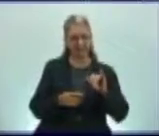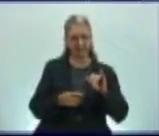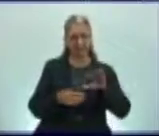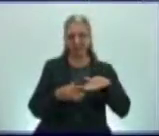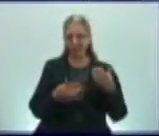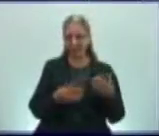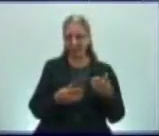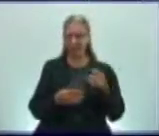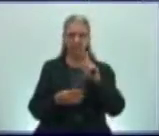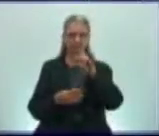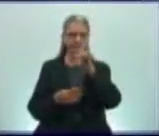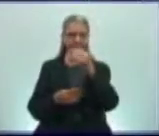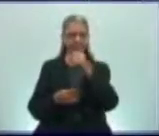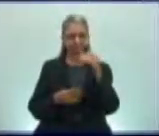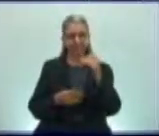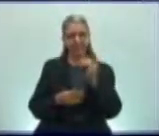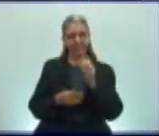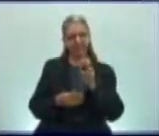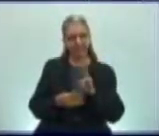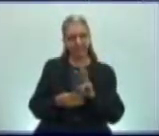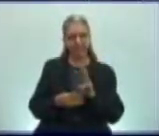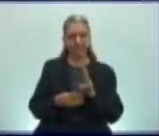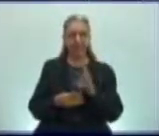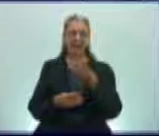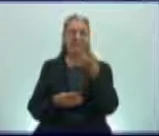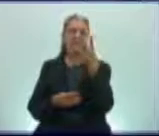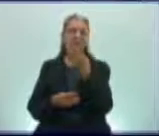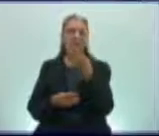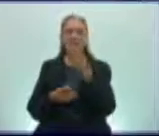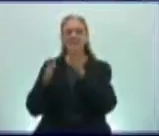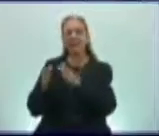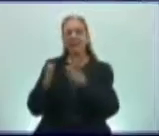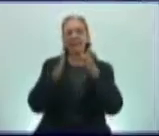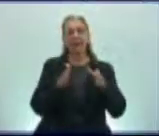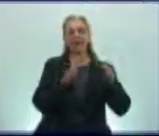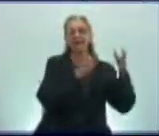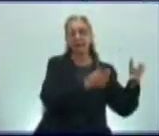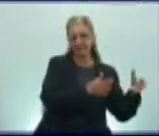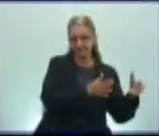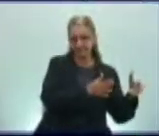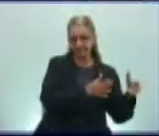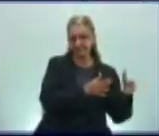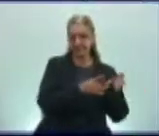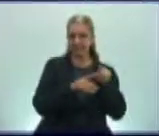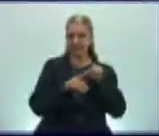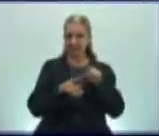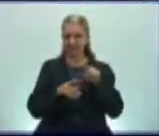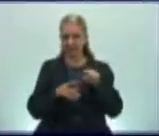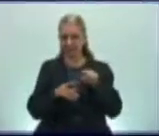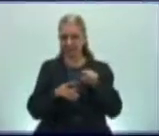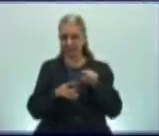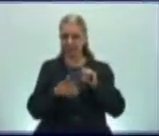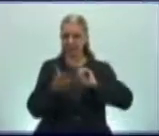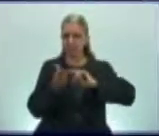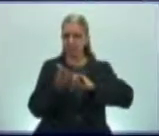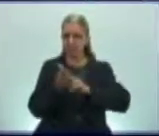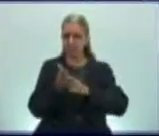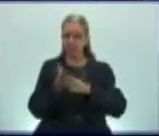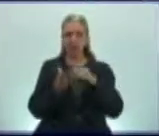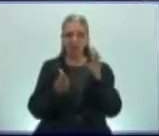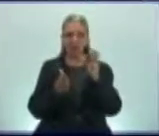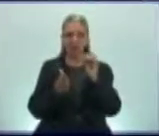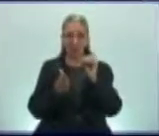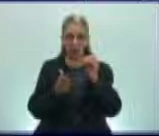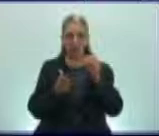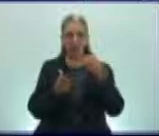parte de la longitud del borde superior. Simplemente tienen que multiplicar por 1/3 o dividir por